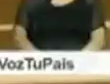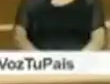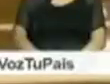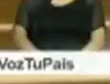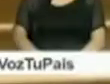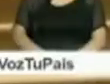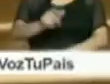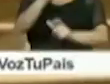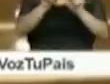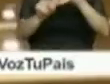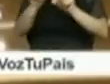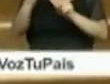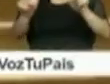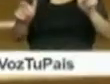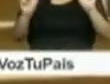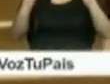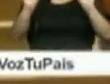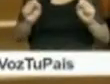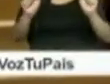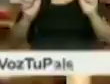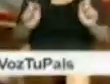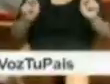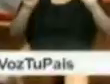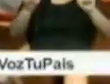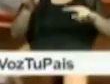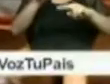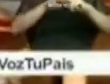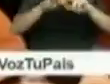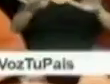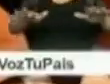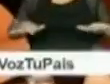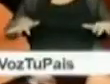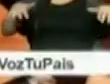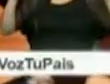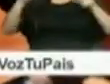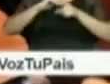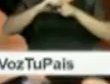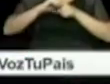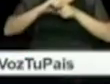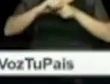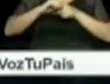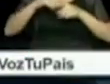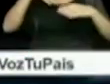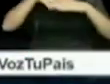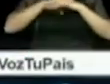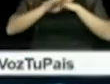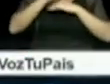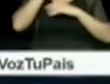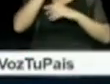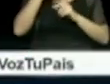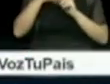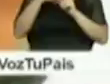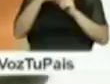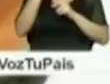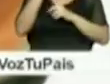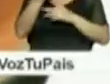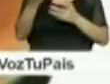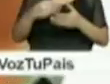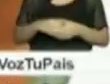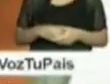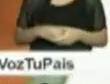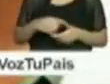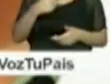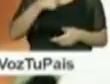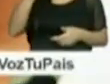Los ciudadanos tuvieron la oportunidad de asistir a uno de los ensayos. Estas fueron sus reacciones. Bueno, Loja